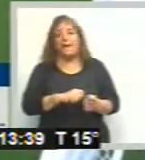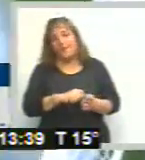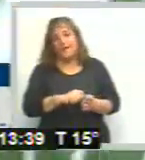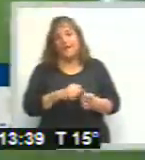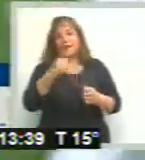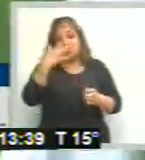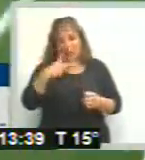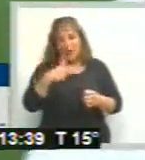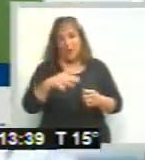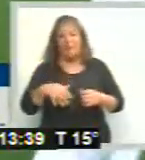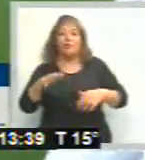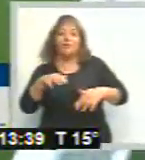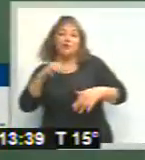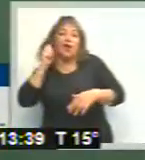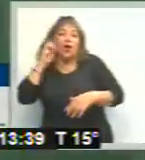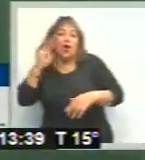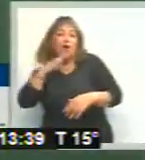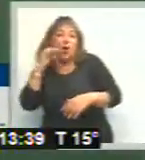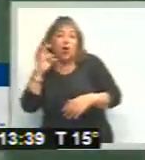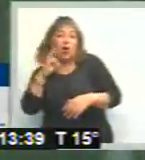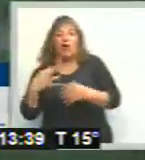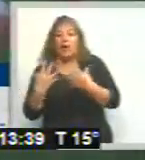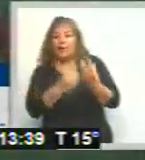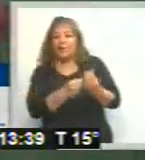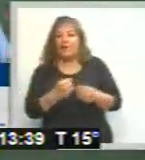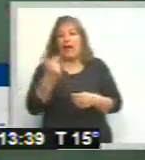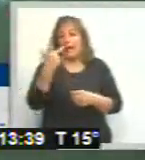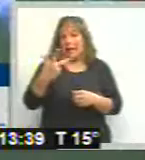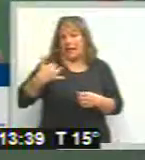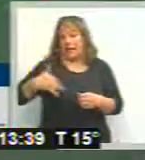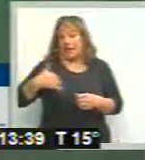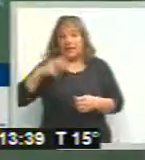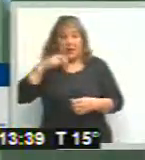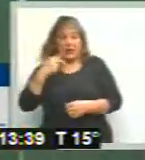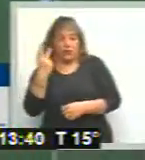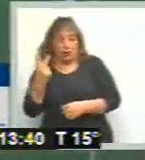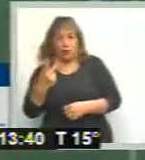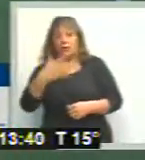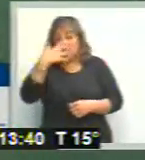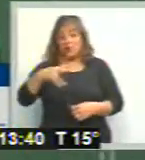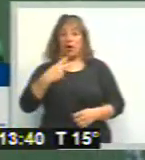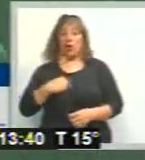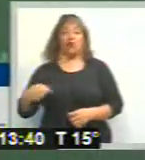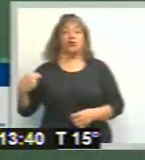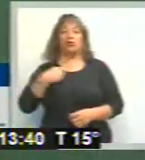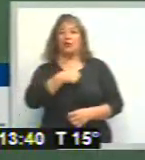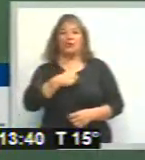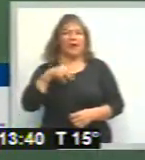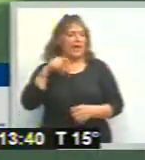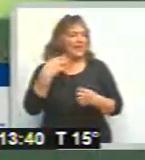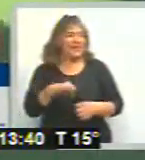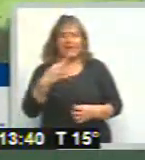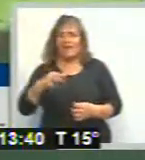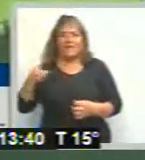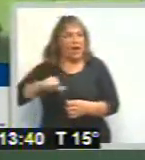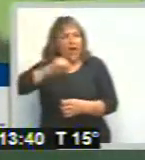el rodillazo de Marcos Rojo, el 3-2, Argentina ganaba. Ya con Suiza, a todo o nada, en